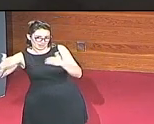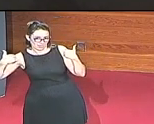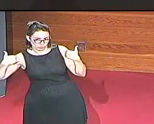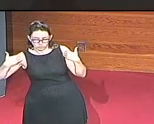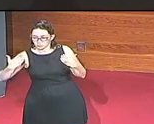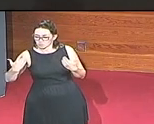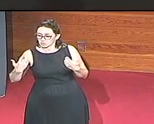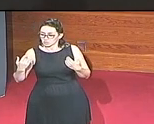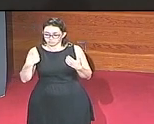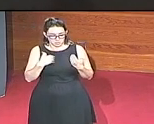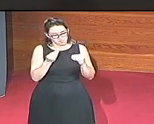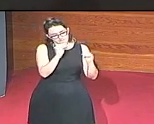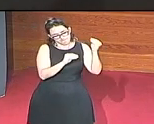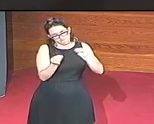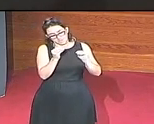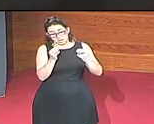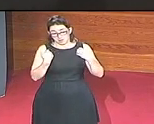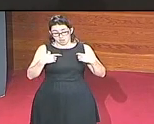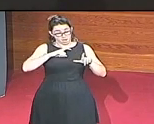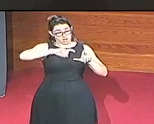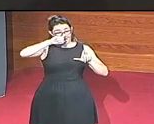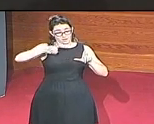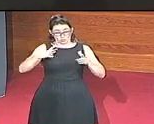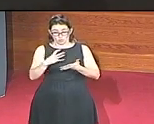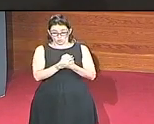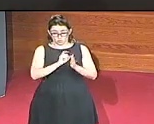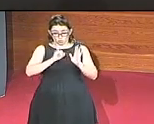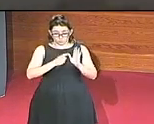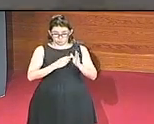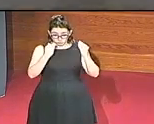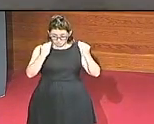compone es todo el gráfico una vez compuesto y el gráfico entre illustrator